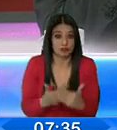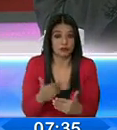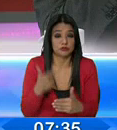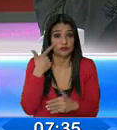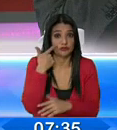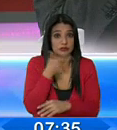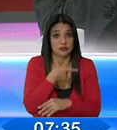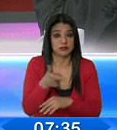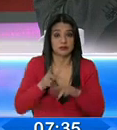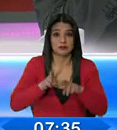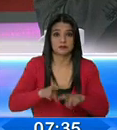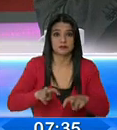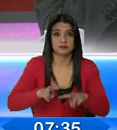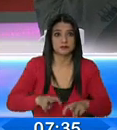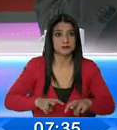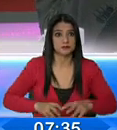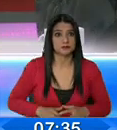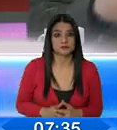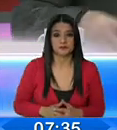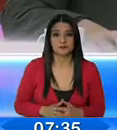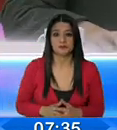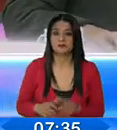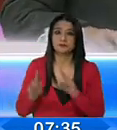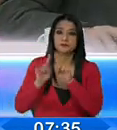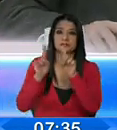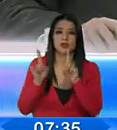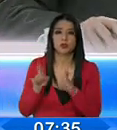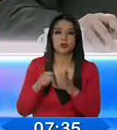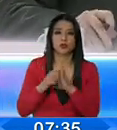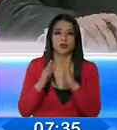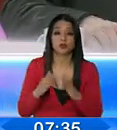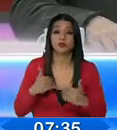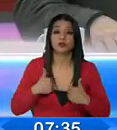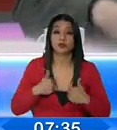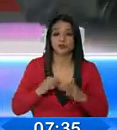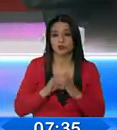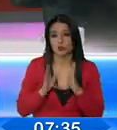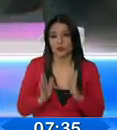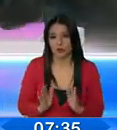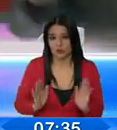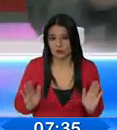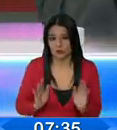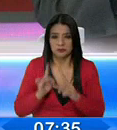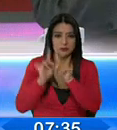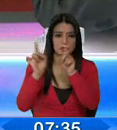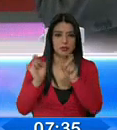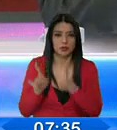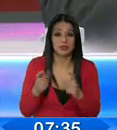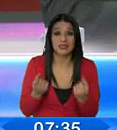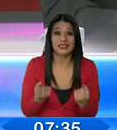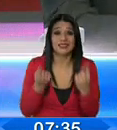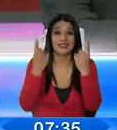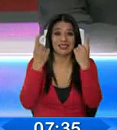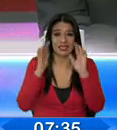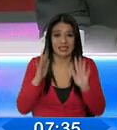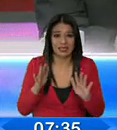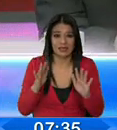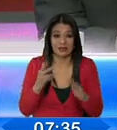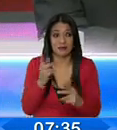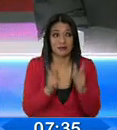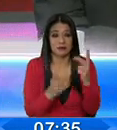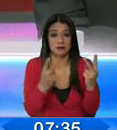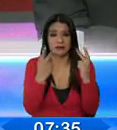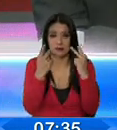Fiscalía. Señor Contralor, le voy a hacer una pregunta como un ciudadano más para que se entienda el contexto y lo que nos están